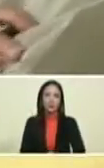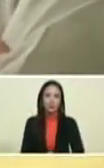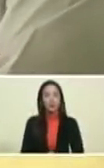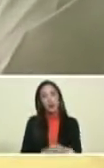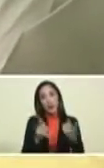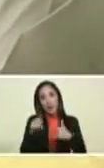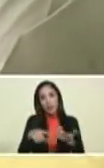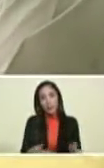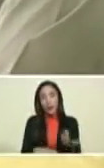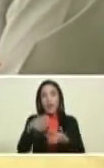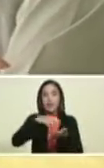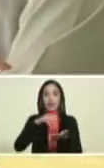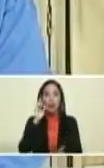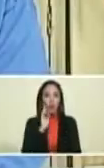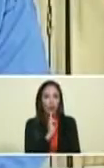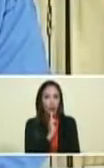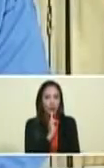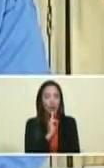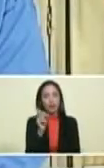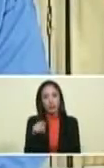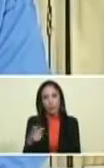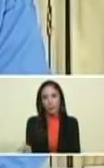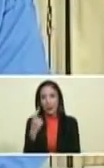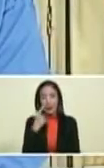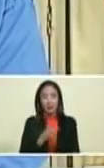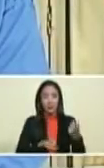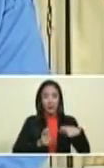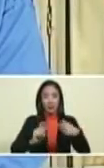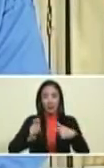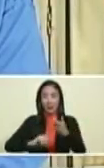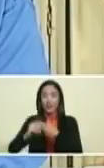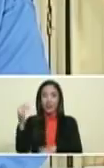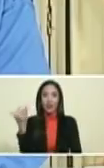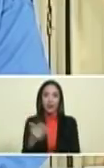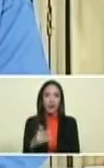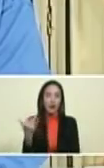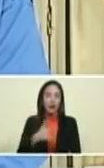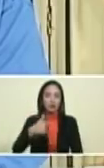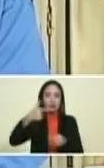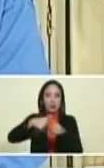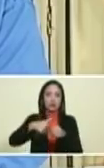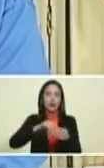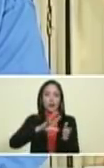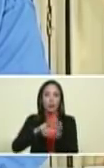estado Bolívar hay una importante suma de